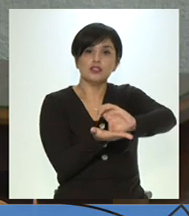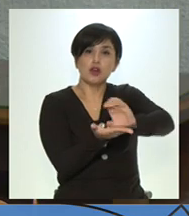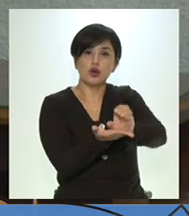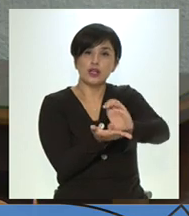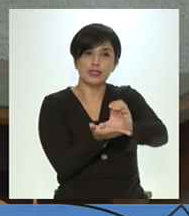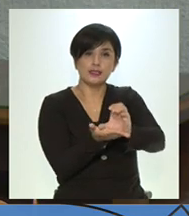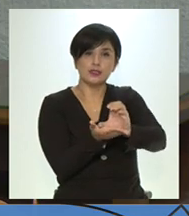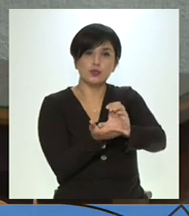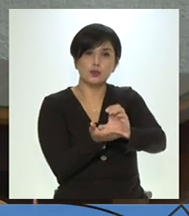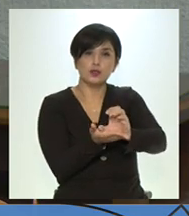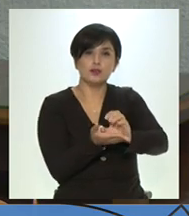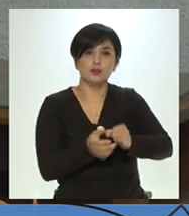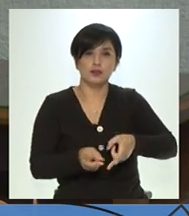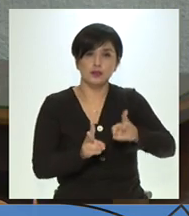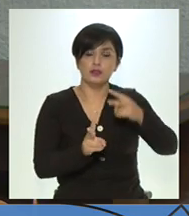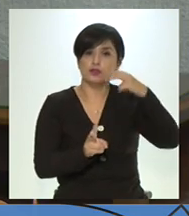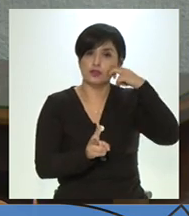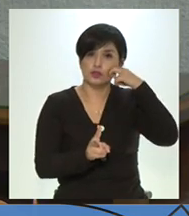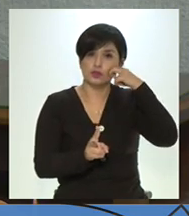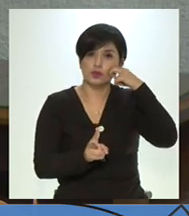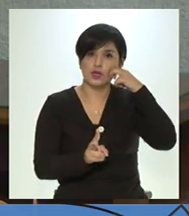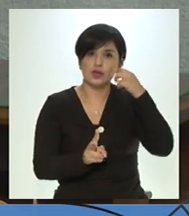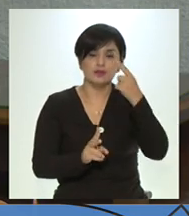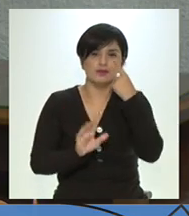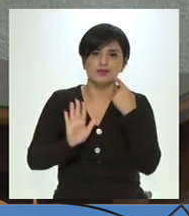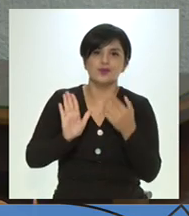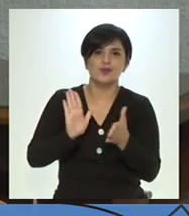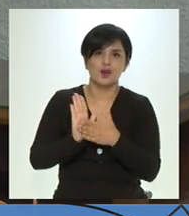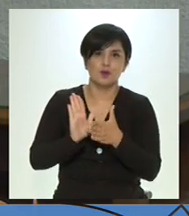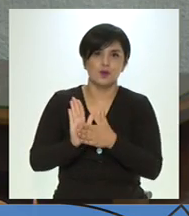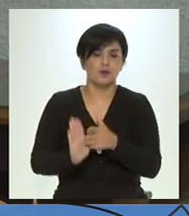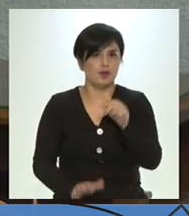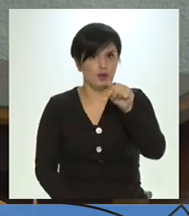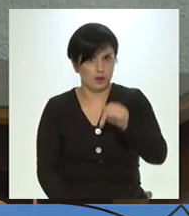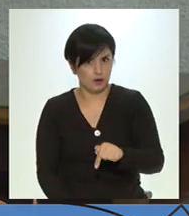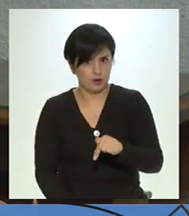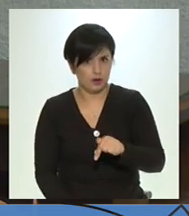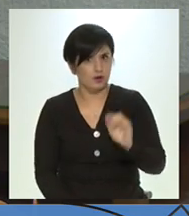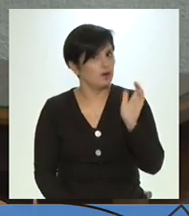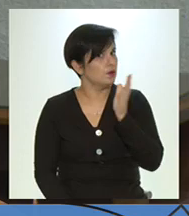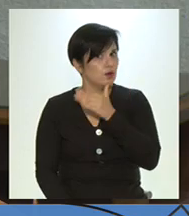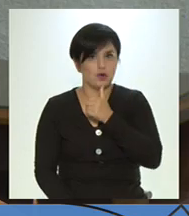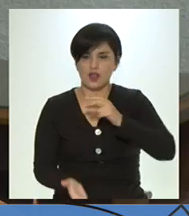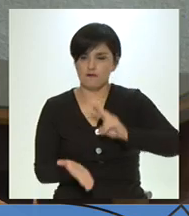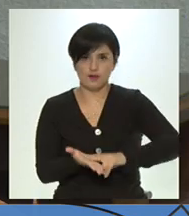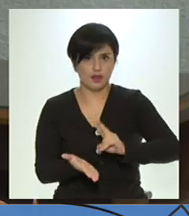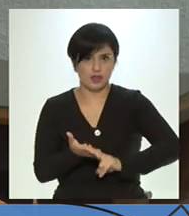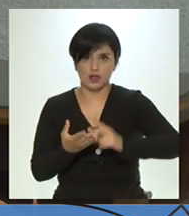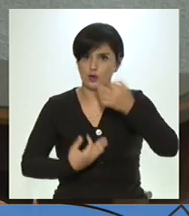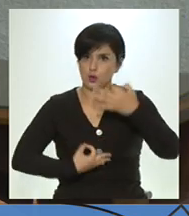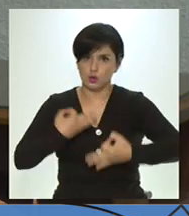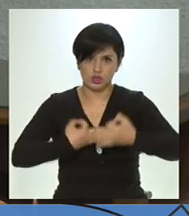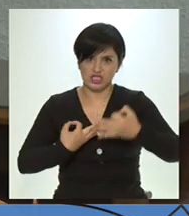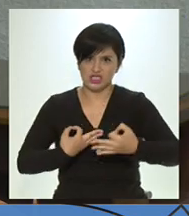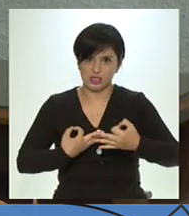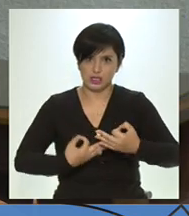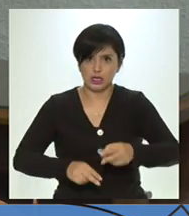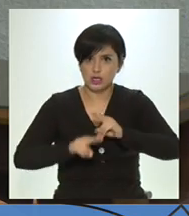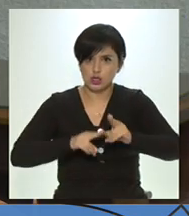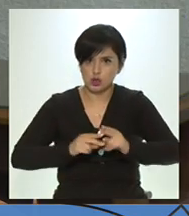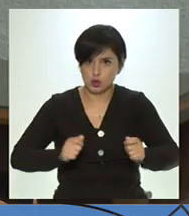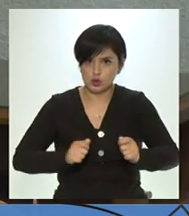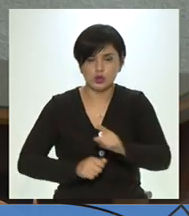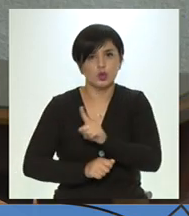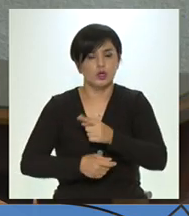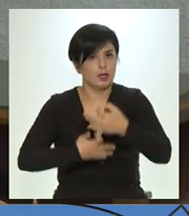senado son una prueba candente de que hoy no existe verdad justicia reparación ni